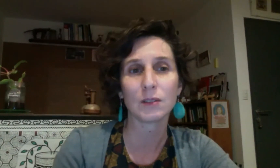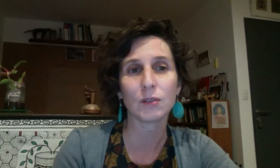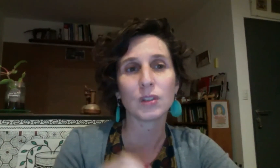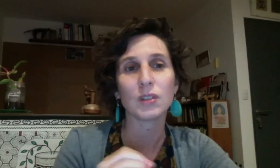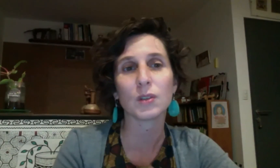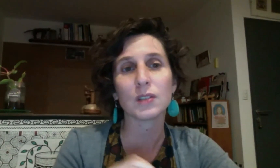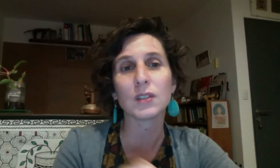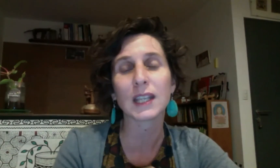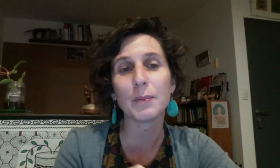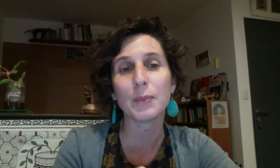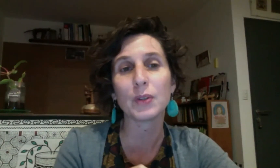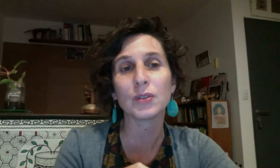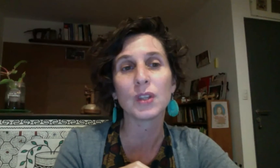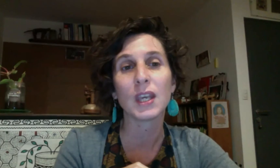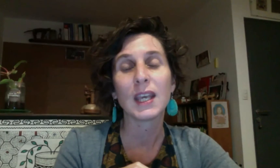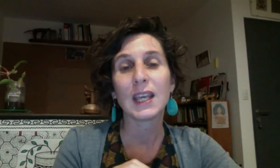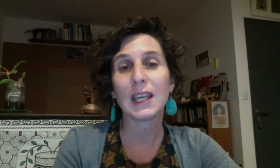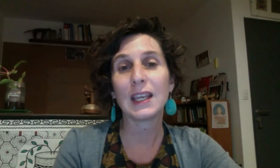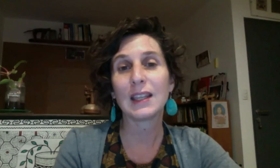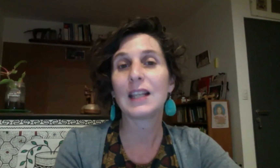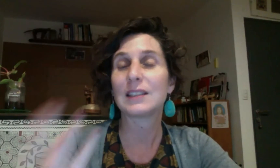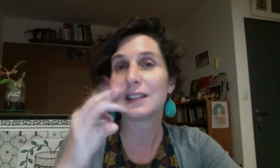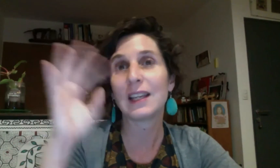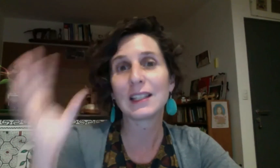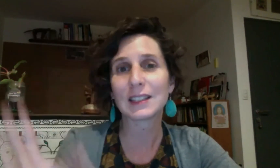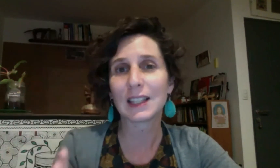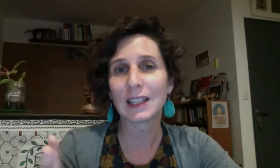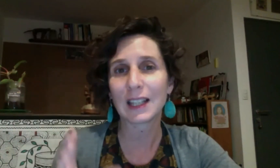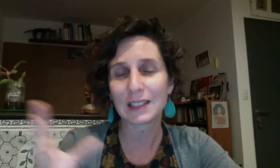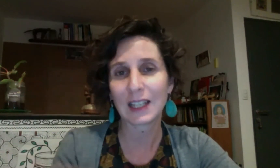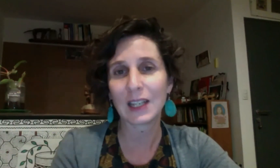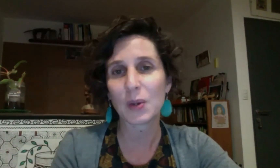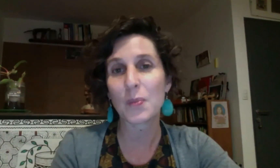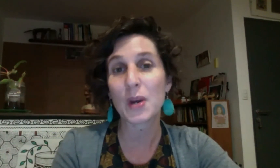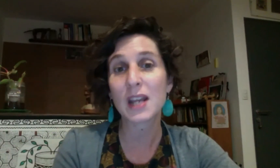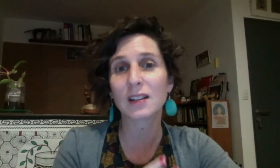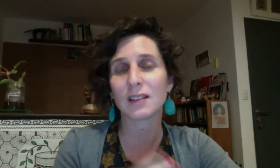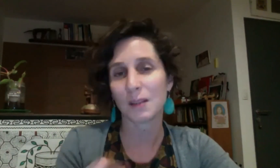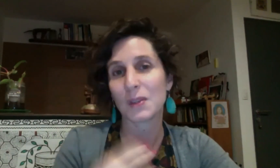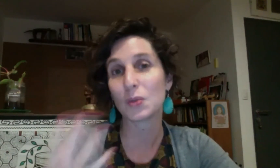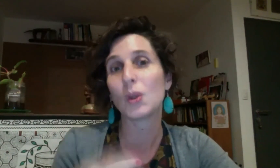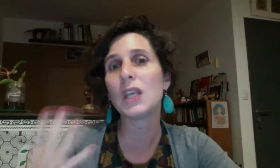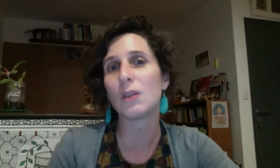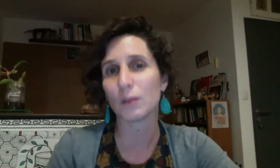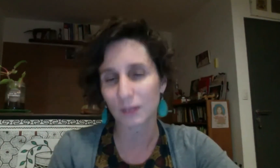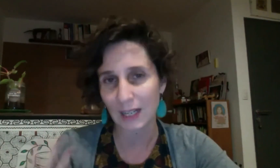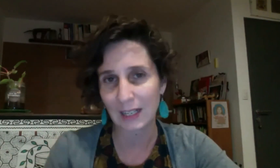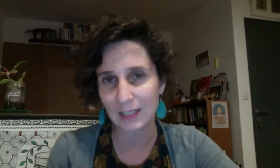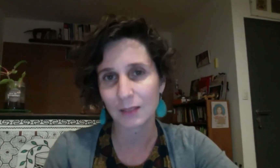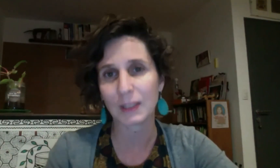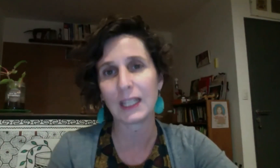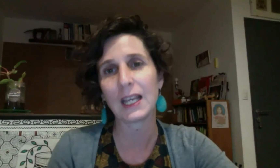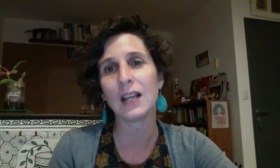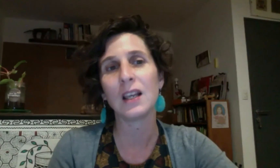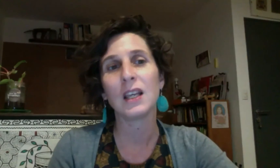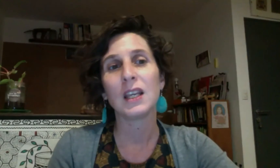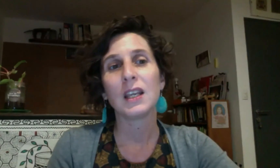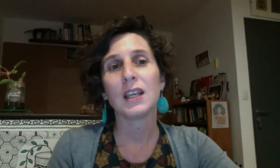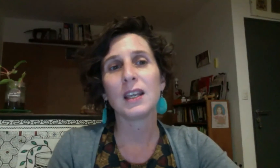detalles, ¿no? Entonces con esos ejemplos de las ideas que les he querido exponer, que me han surgido al leer este